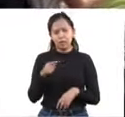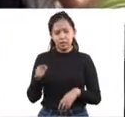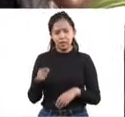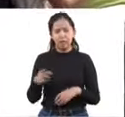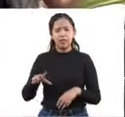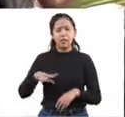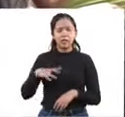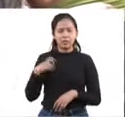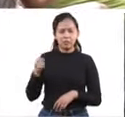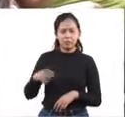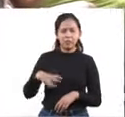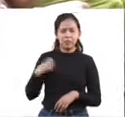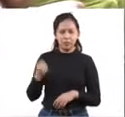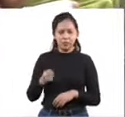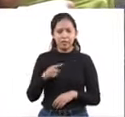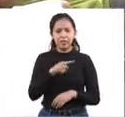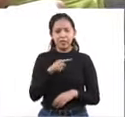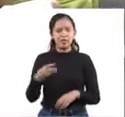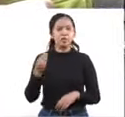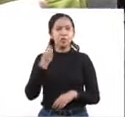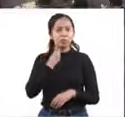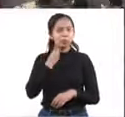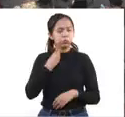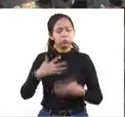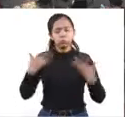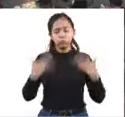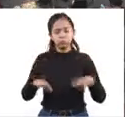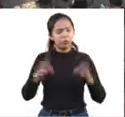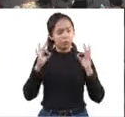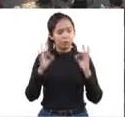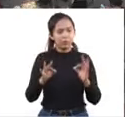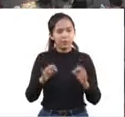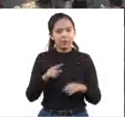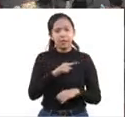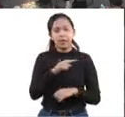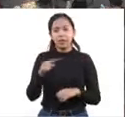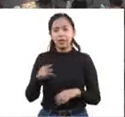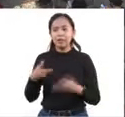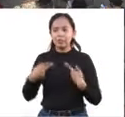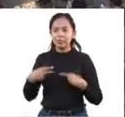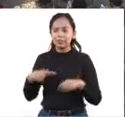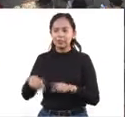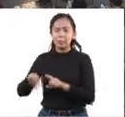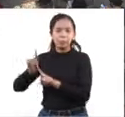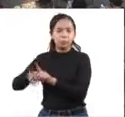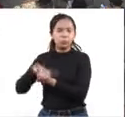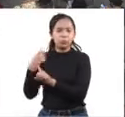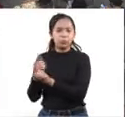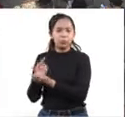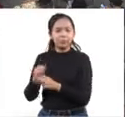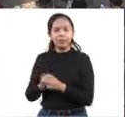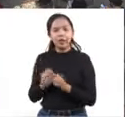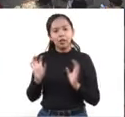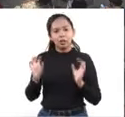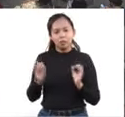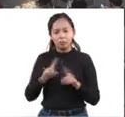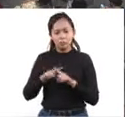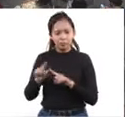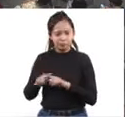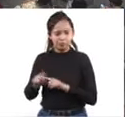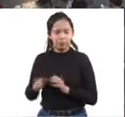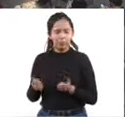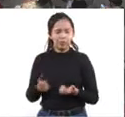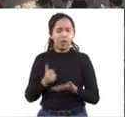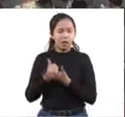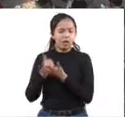los pocos abogados dedicados a casos de violación de derechos civiles. Colaboró en casos que han